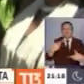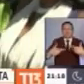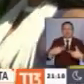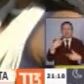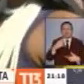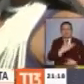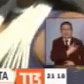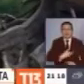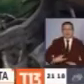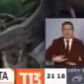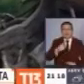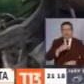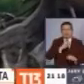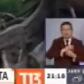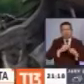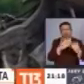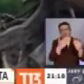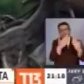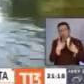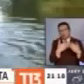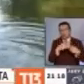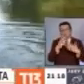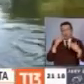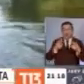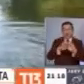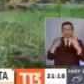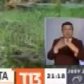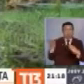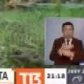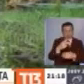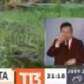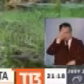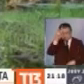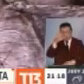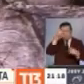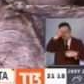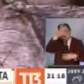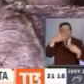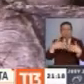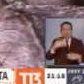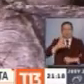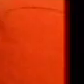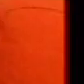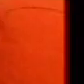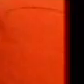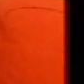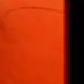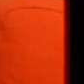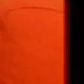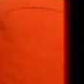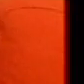también desde desde la ciudadanía cuando escuchemos este tipo de cuestiones hay que analizarlas con mucho con mucho detalle porque